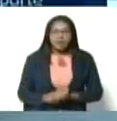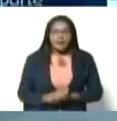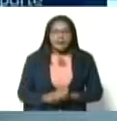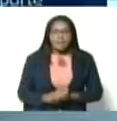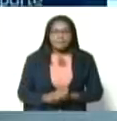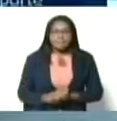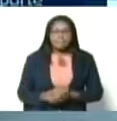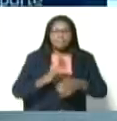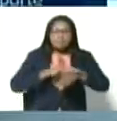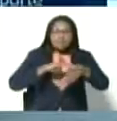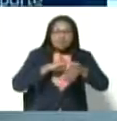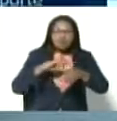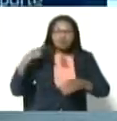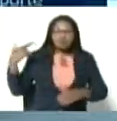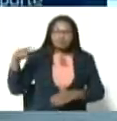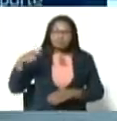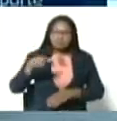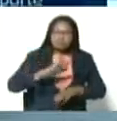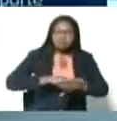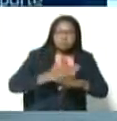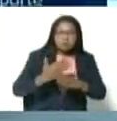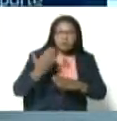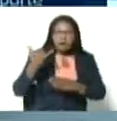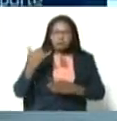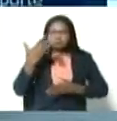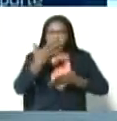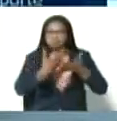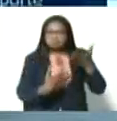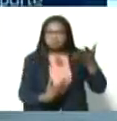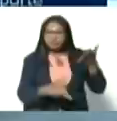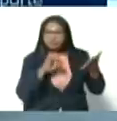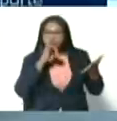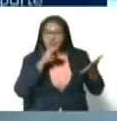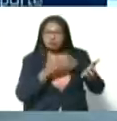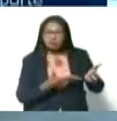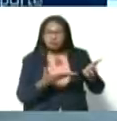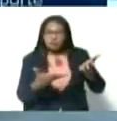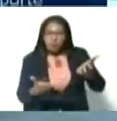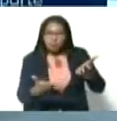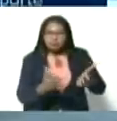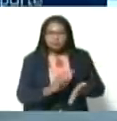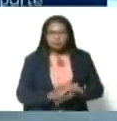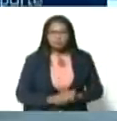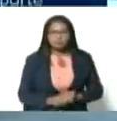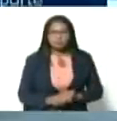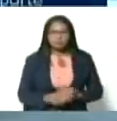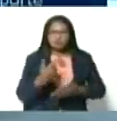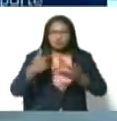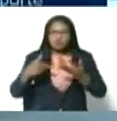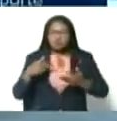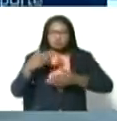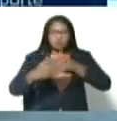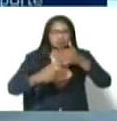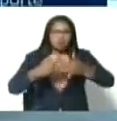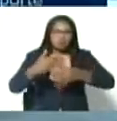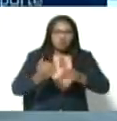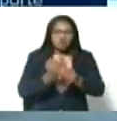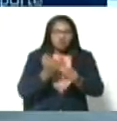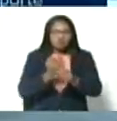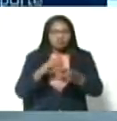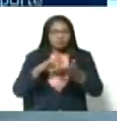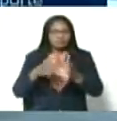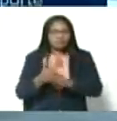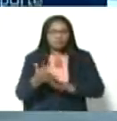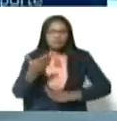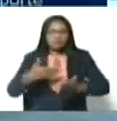Abreu, porque él tiene un conjunto de anuncios que hacer, de elementos que se han venido trabajando para